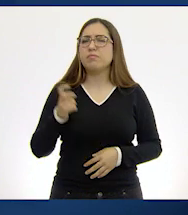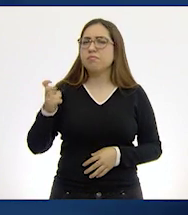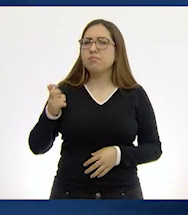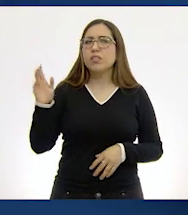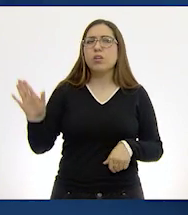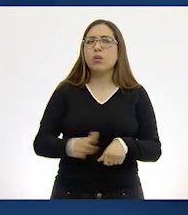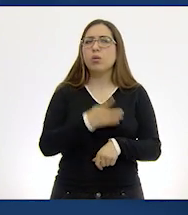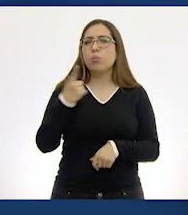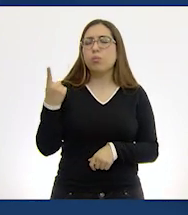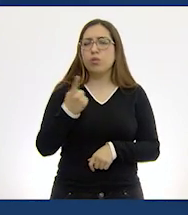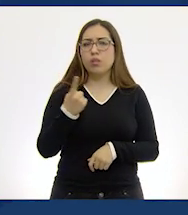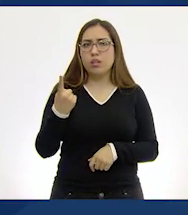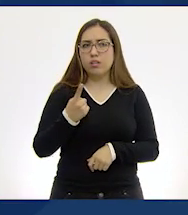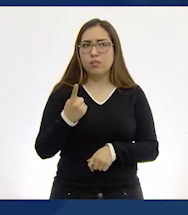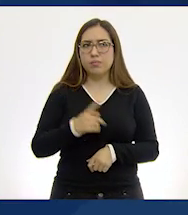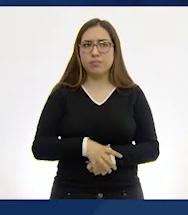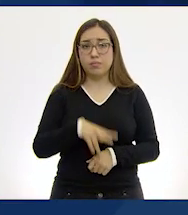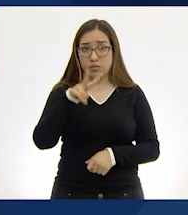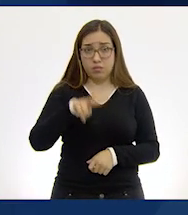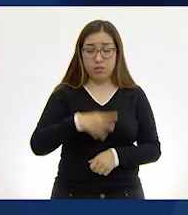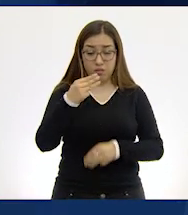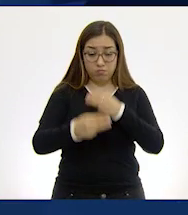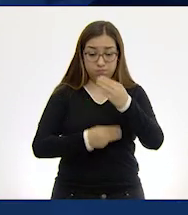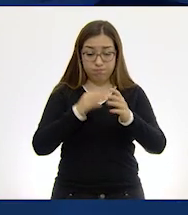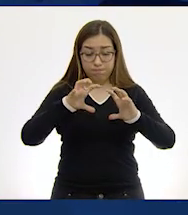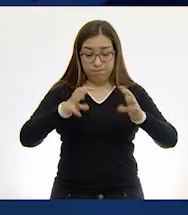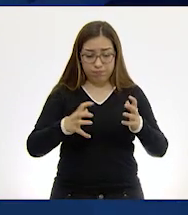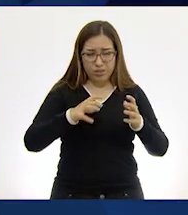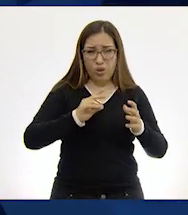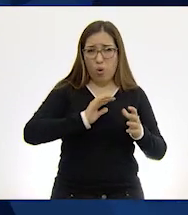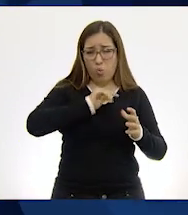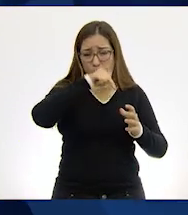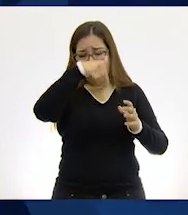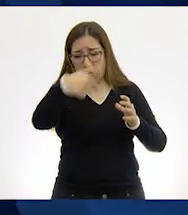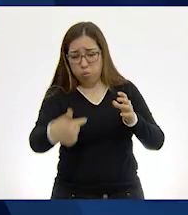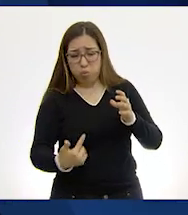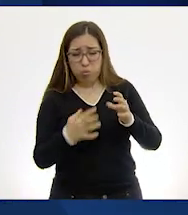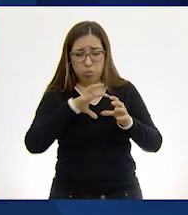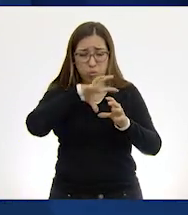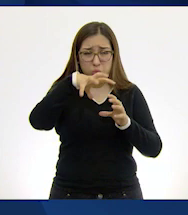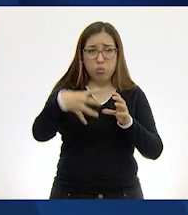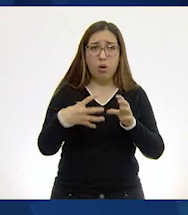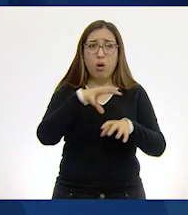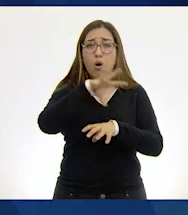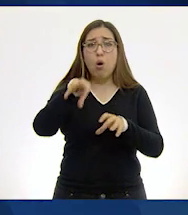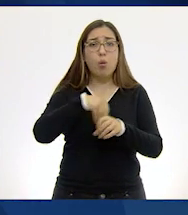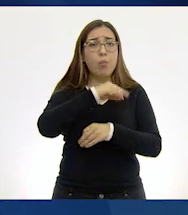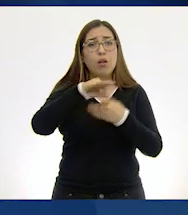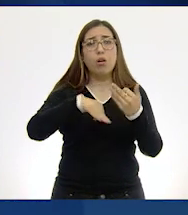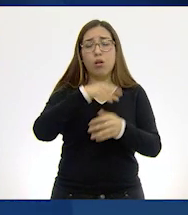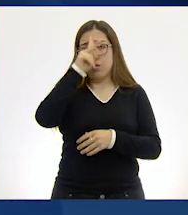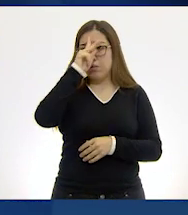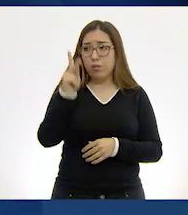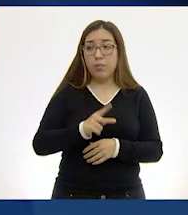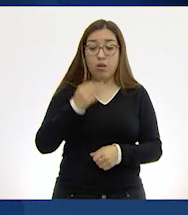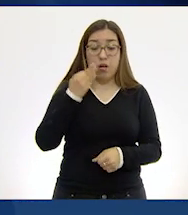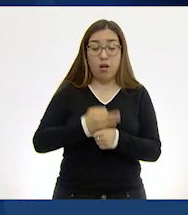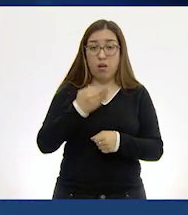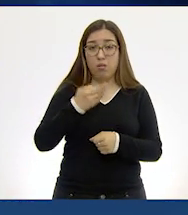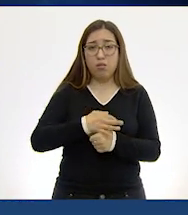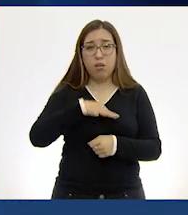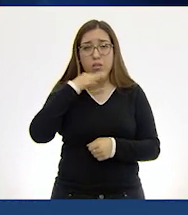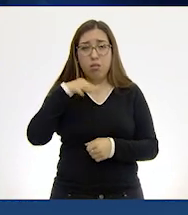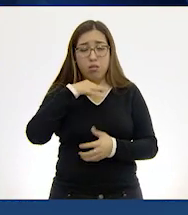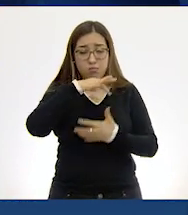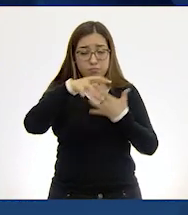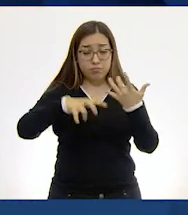porque hay pocos espacios ya en el planeta que no están impactados por el ser humano. Ahorita 70% del planeta está impactado y se espera que